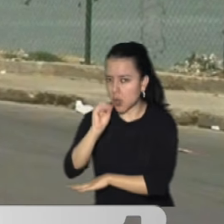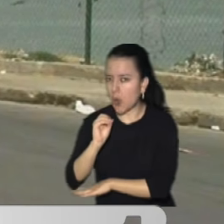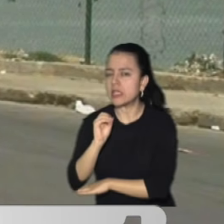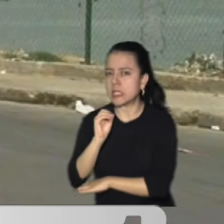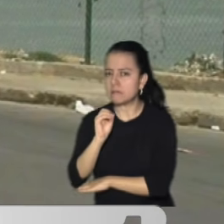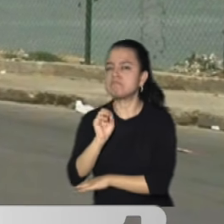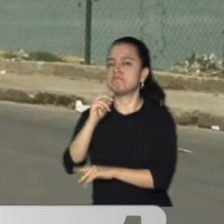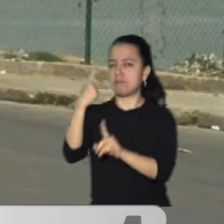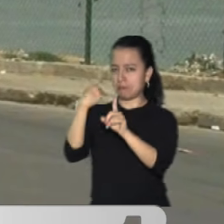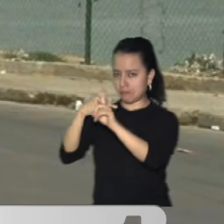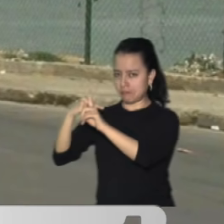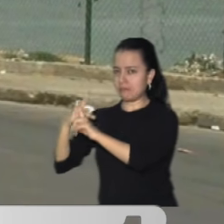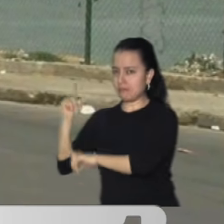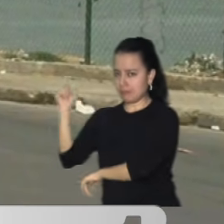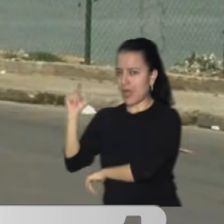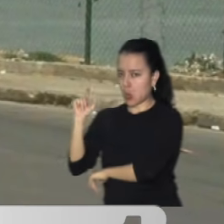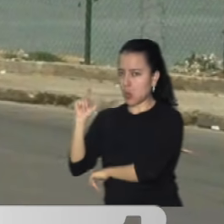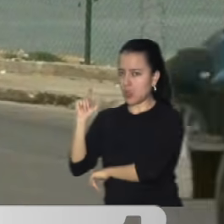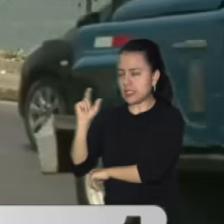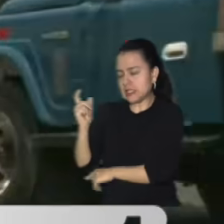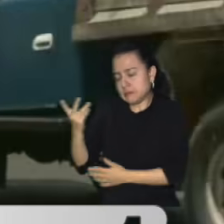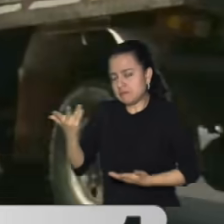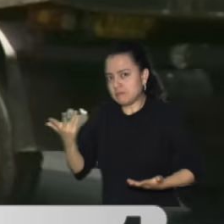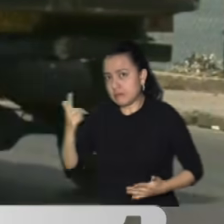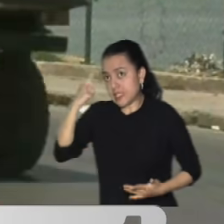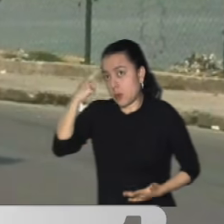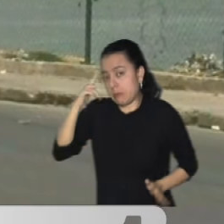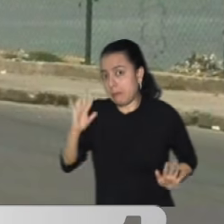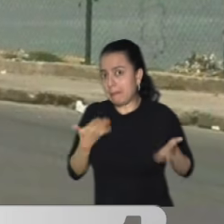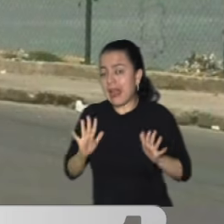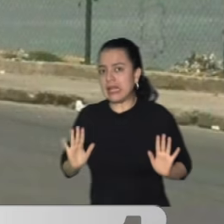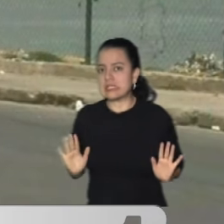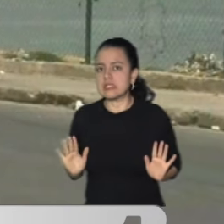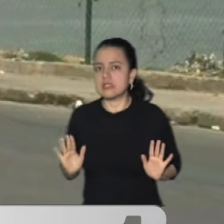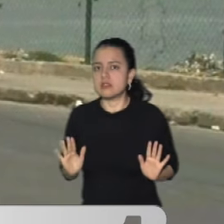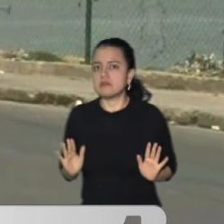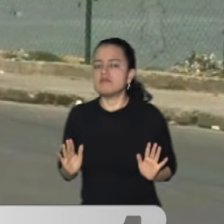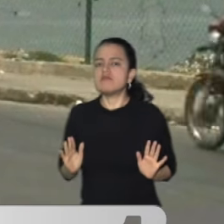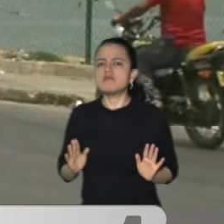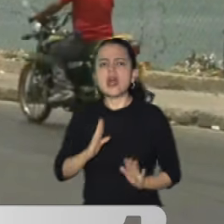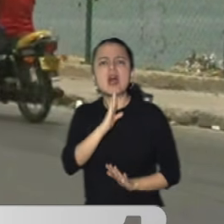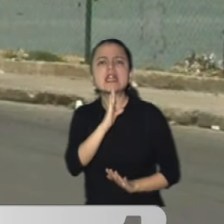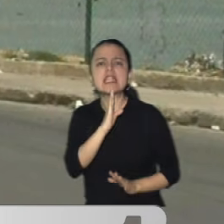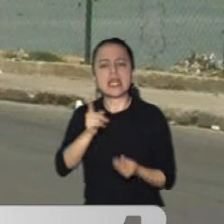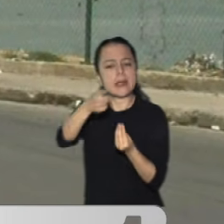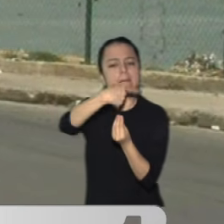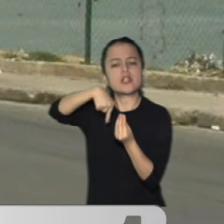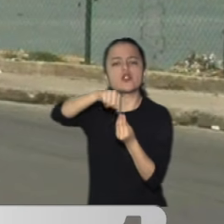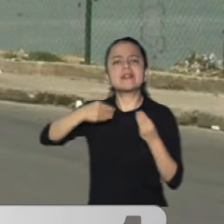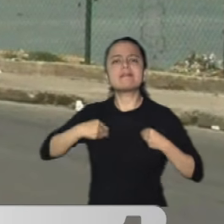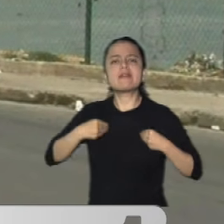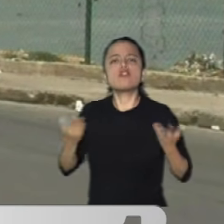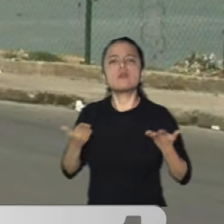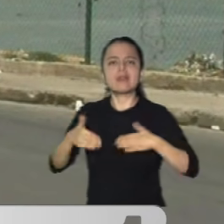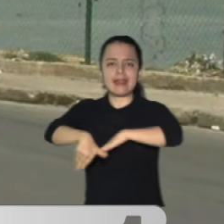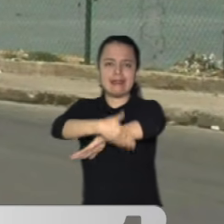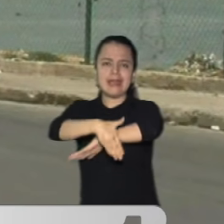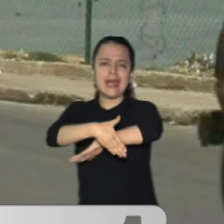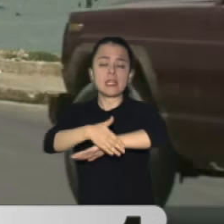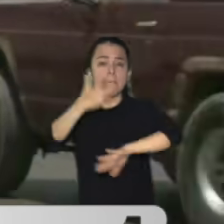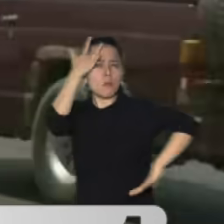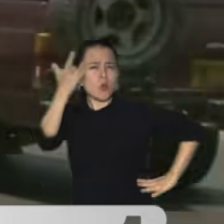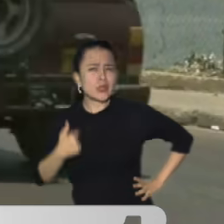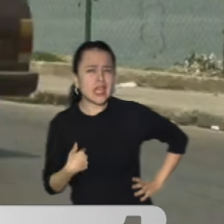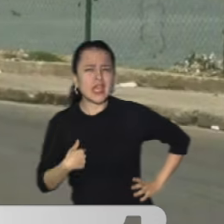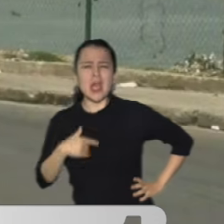850 vacunas las que tienen pensados aplicarse a esta población. ¿Esto por qué? Porque